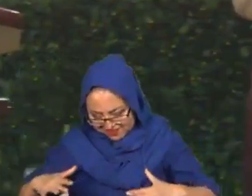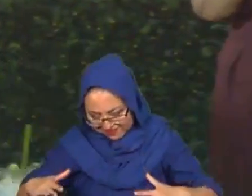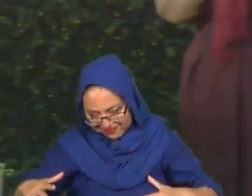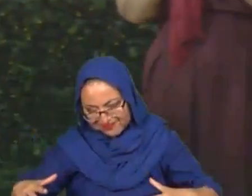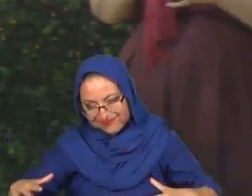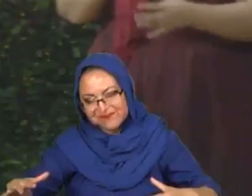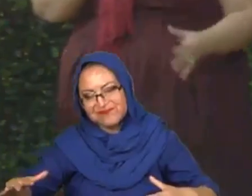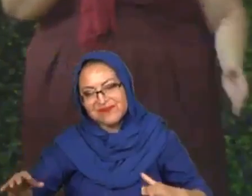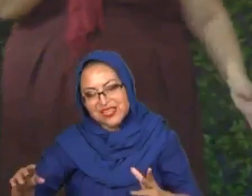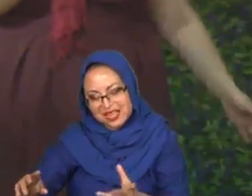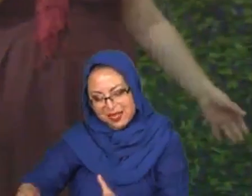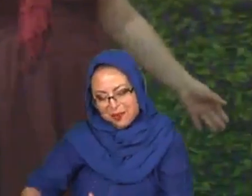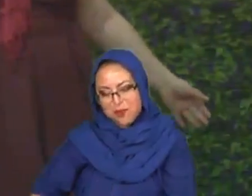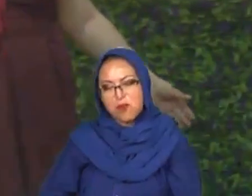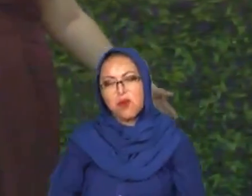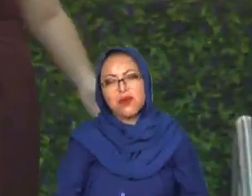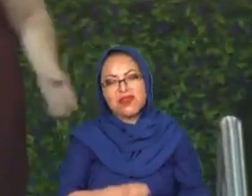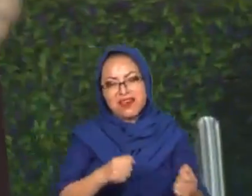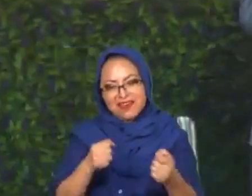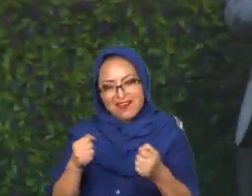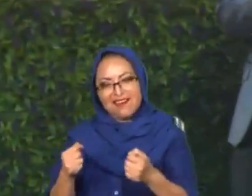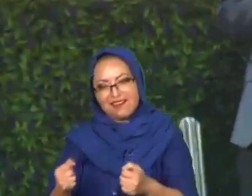Te adoramos, Señor.